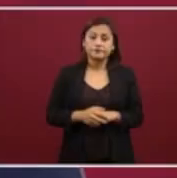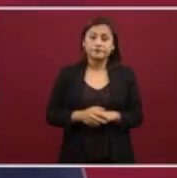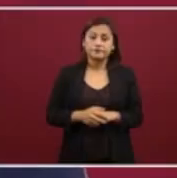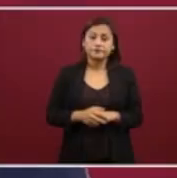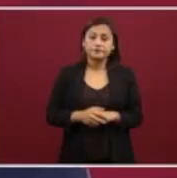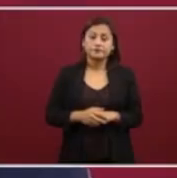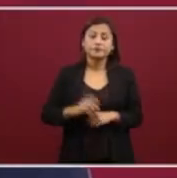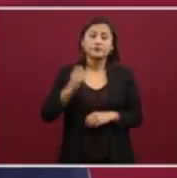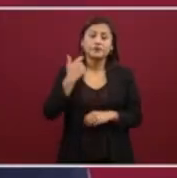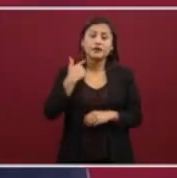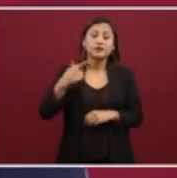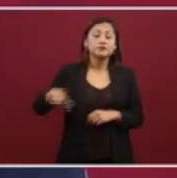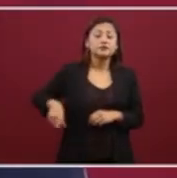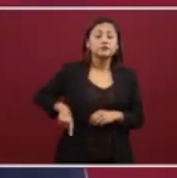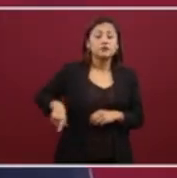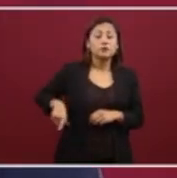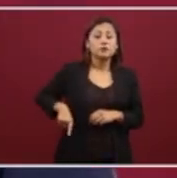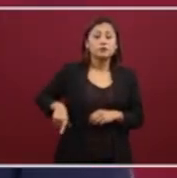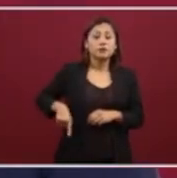comían de manera